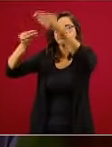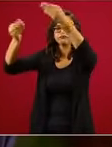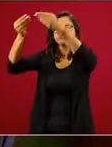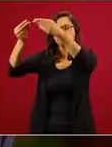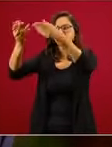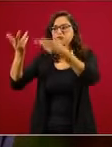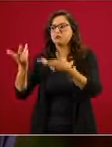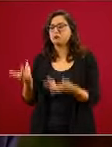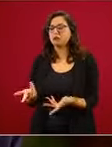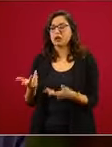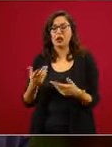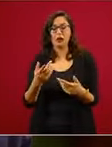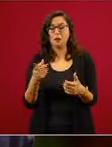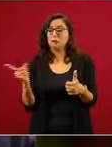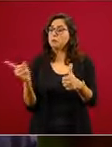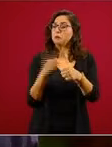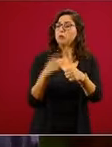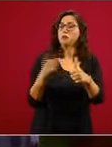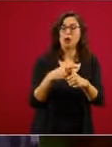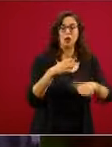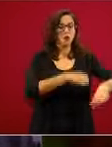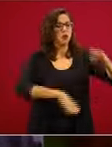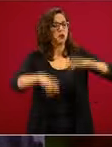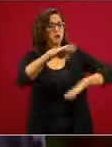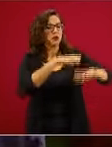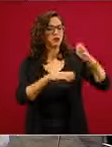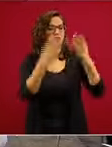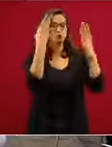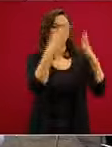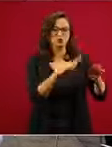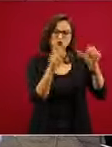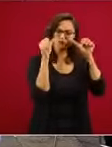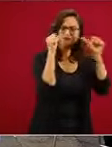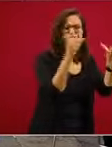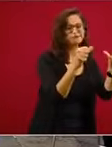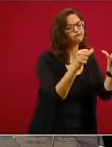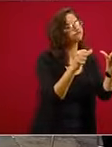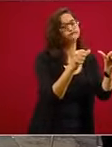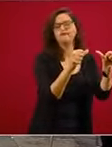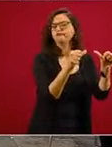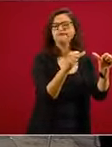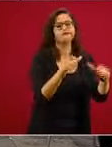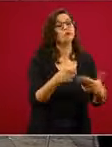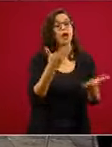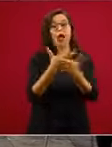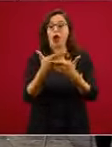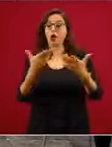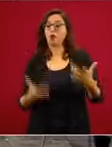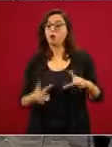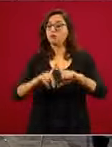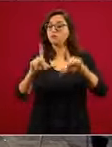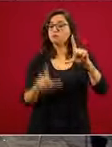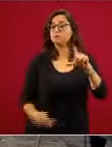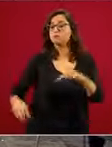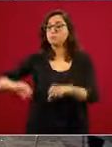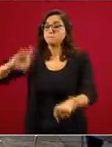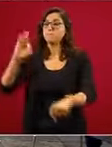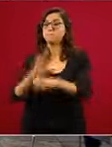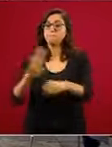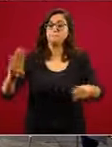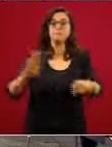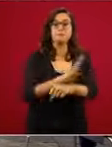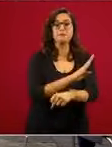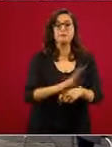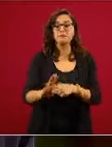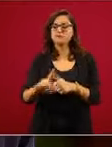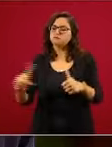prioridad a las grandes empresas y bancos. Ahora, por el bien de todos, primero se rescata